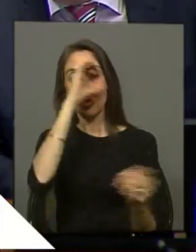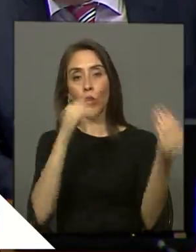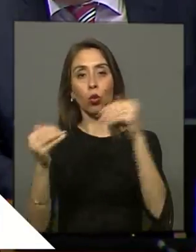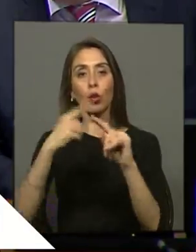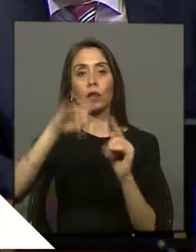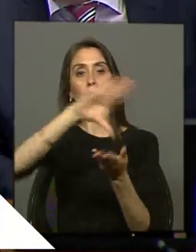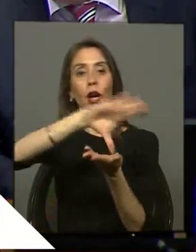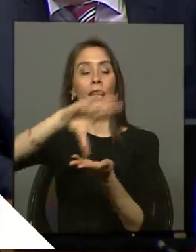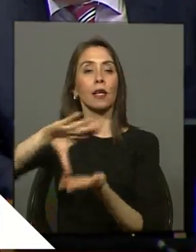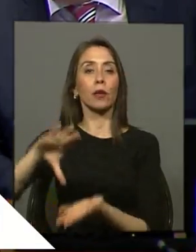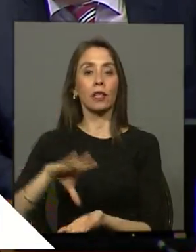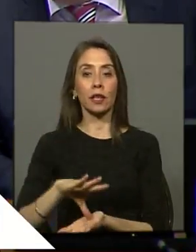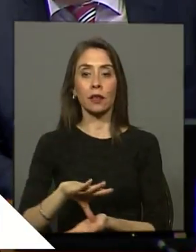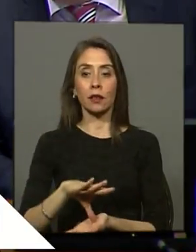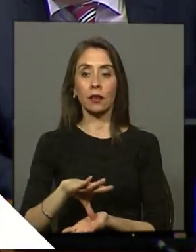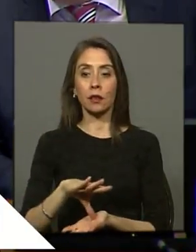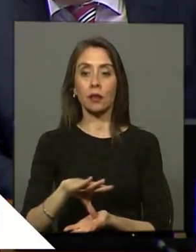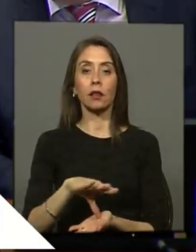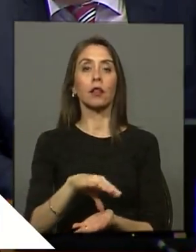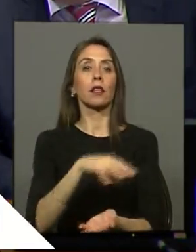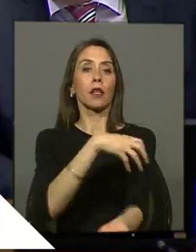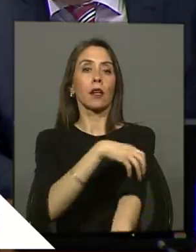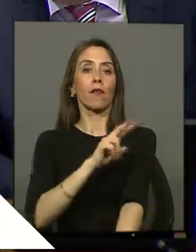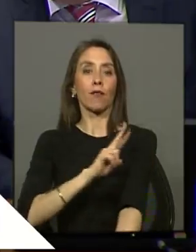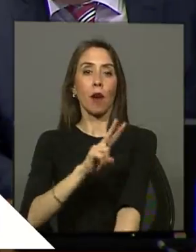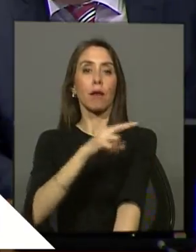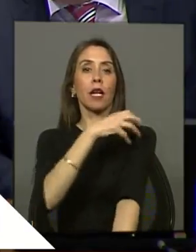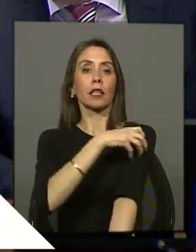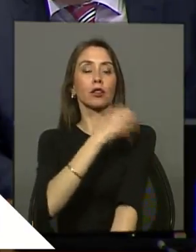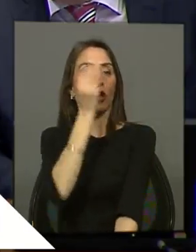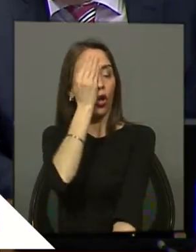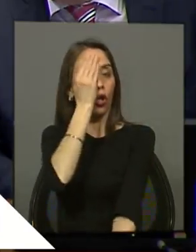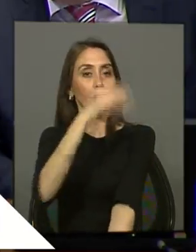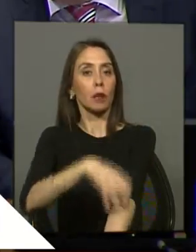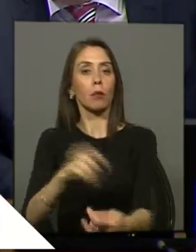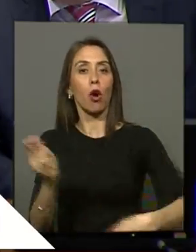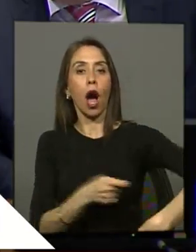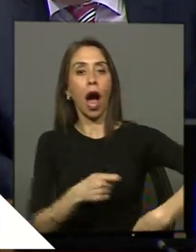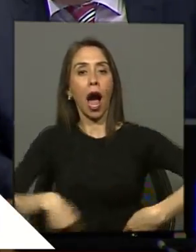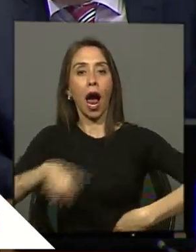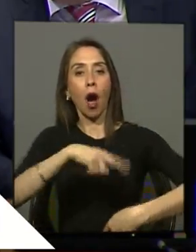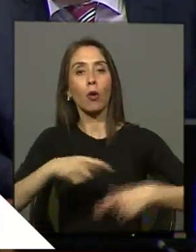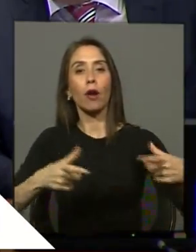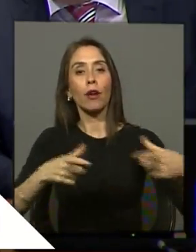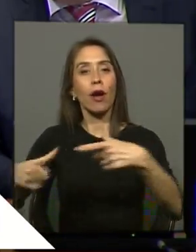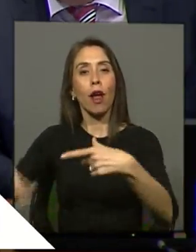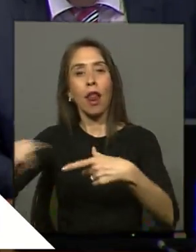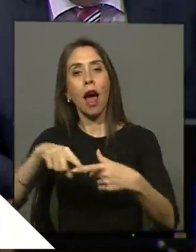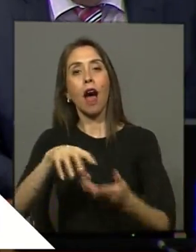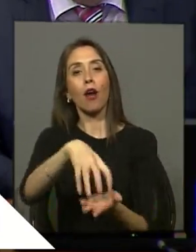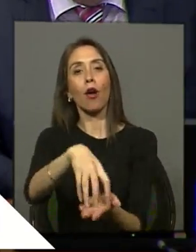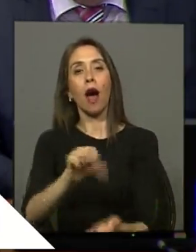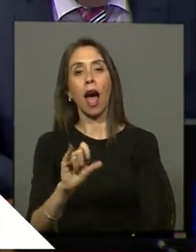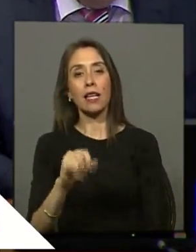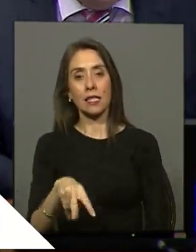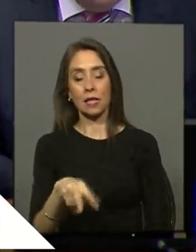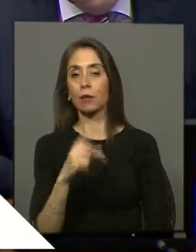extranjeros en las regiones de Valparaíso Coquimbo la Araucanía los Lagos y Aysén en votación